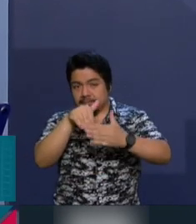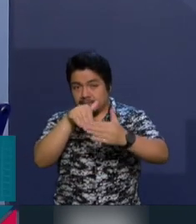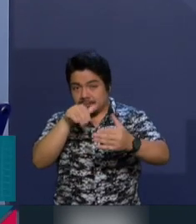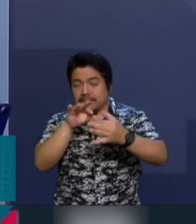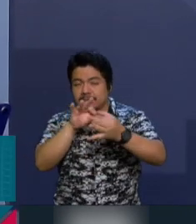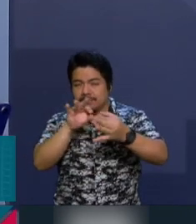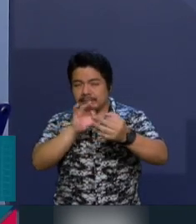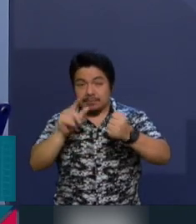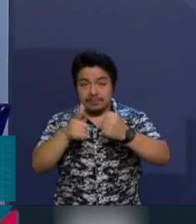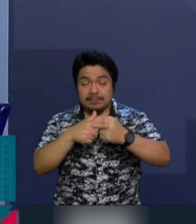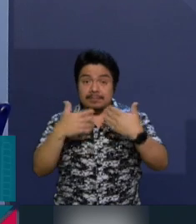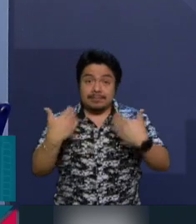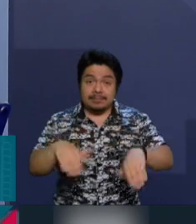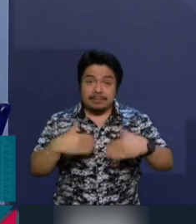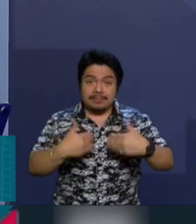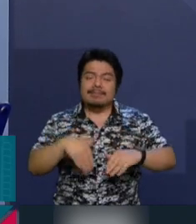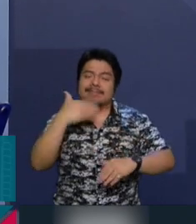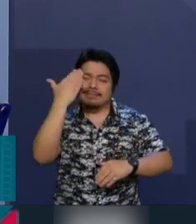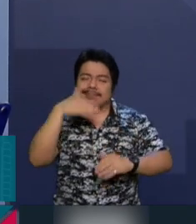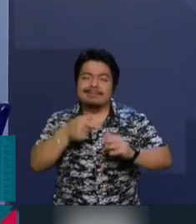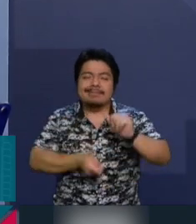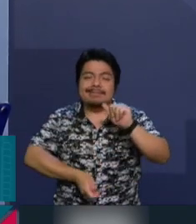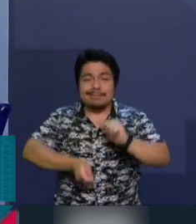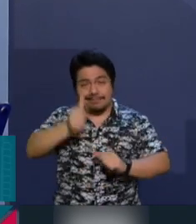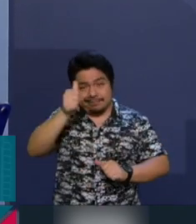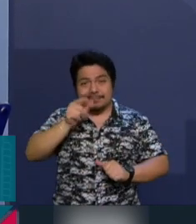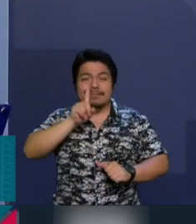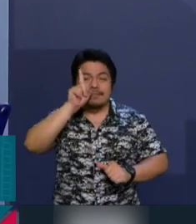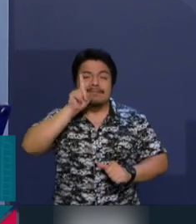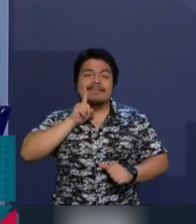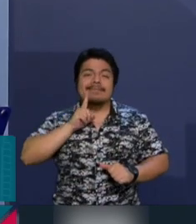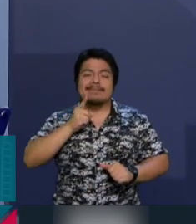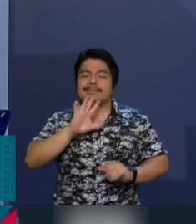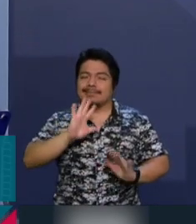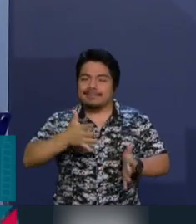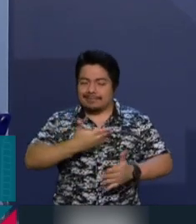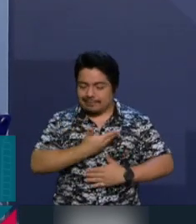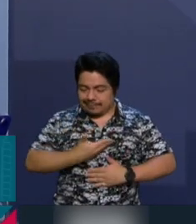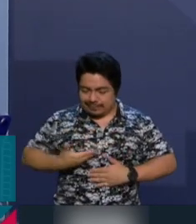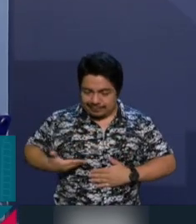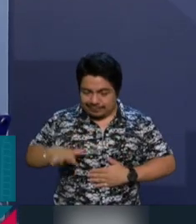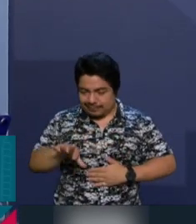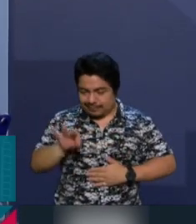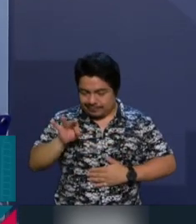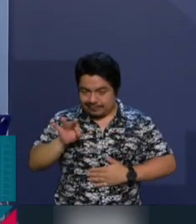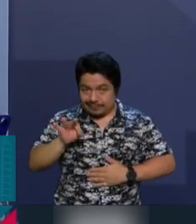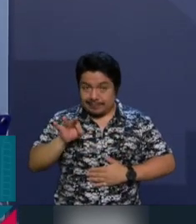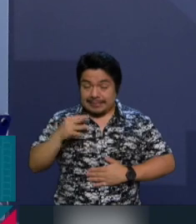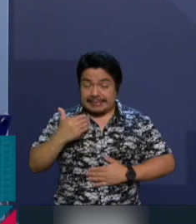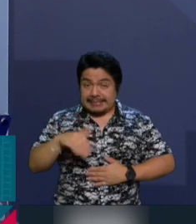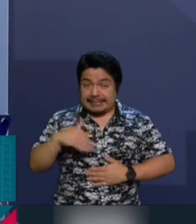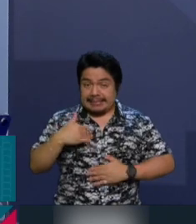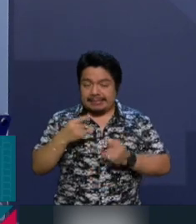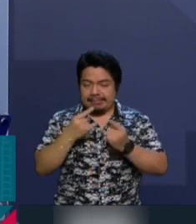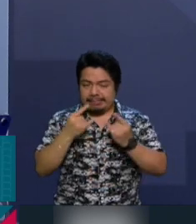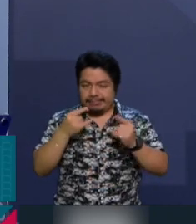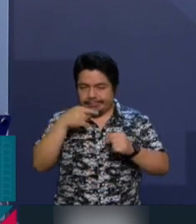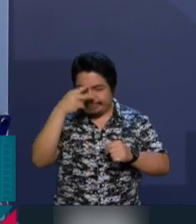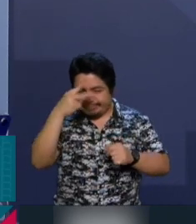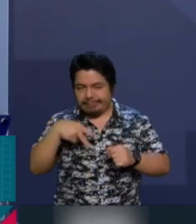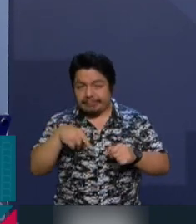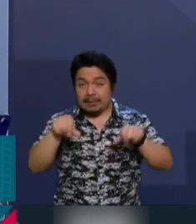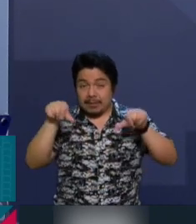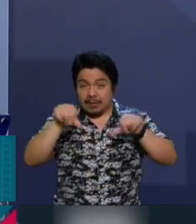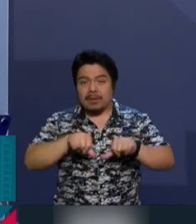hablar con usted de algo, porque tenemos por primera vez a una mujer como virtual presidenta electa. Vivimos tiempos históricos sin duda y